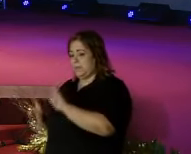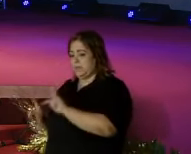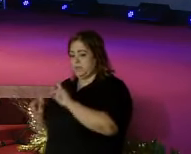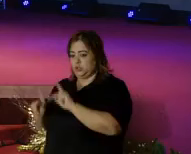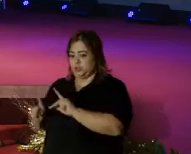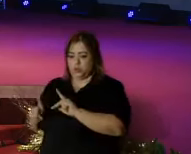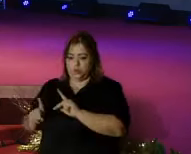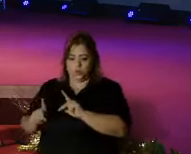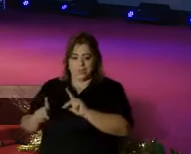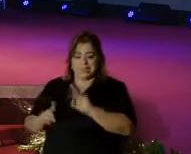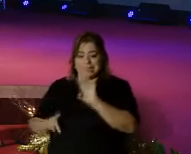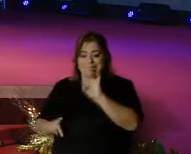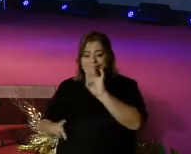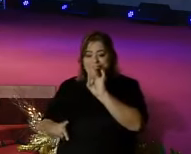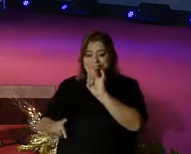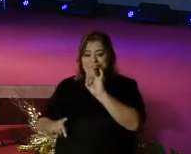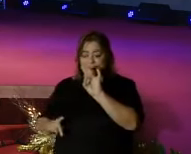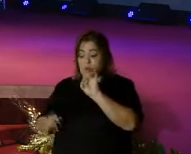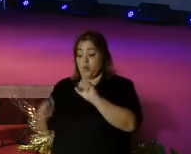siete.